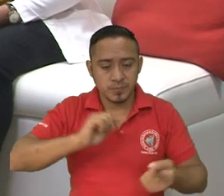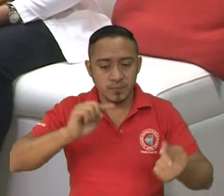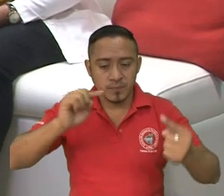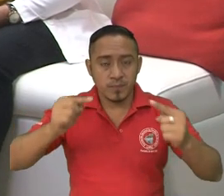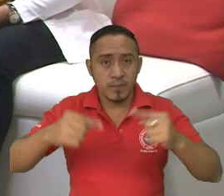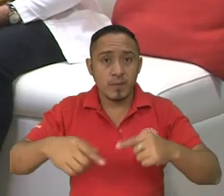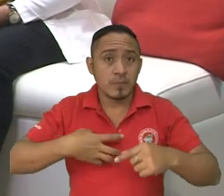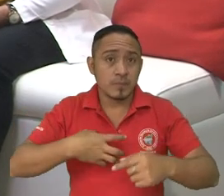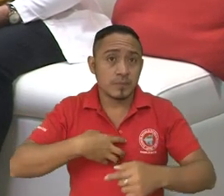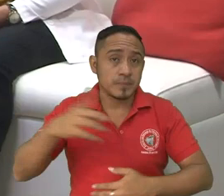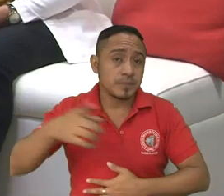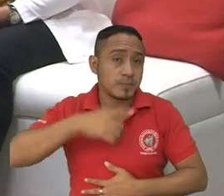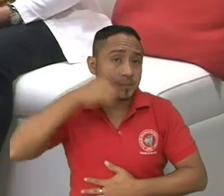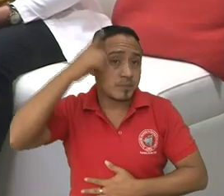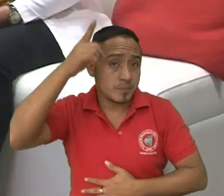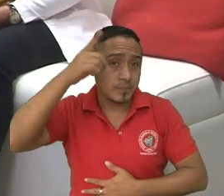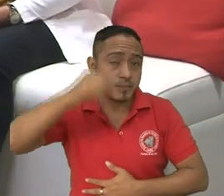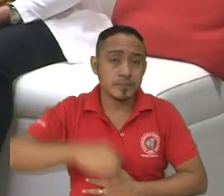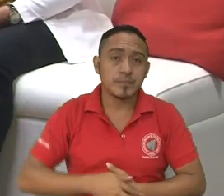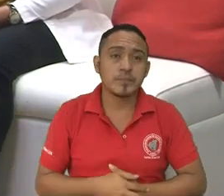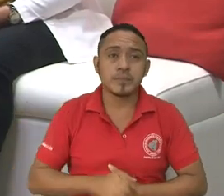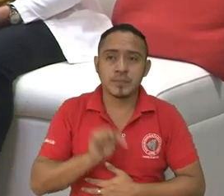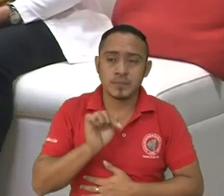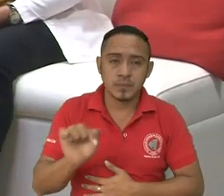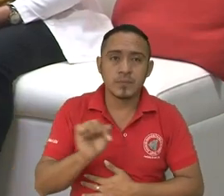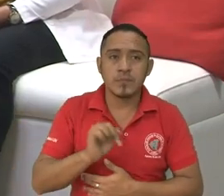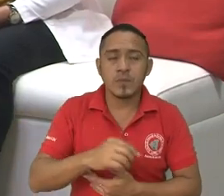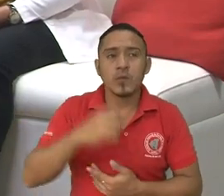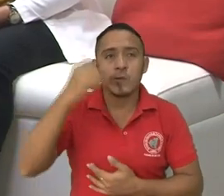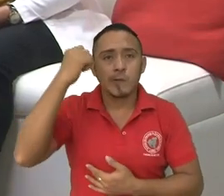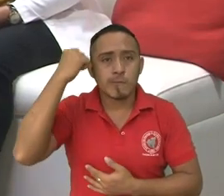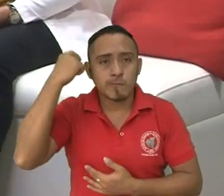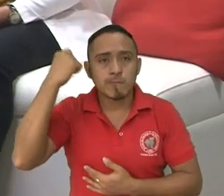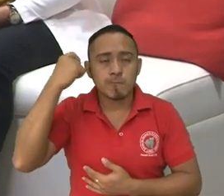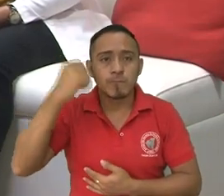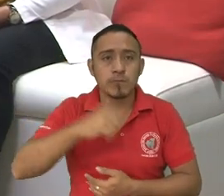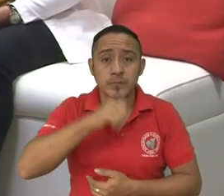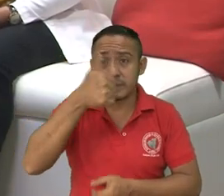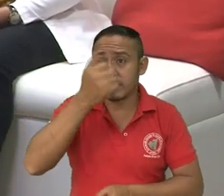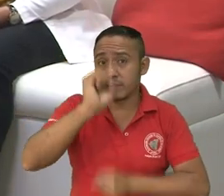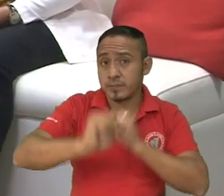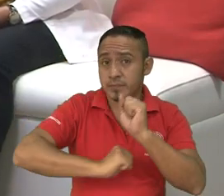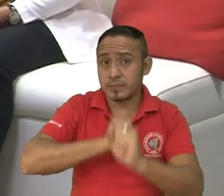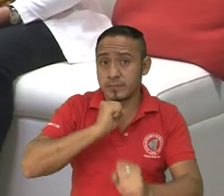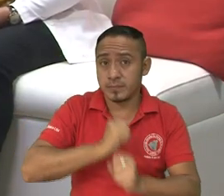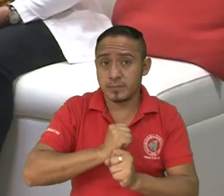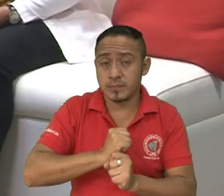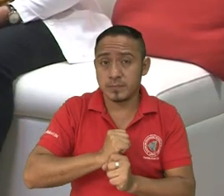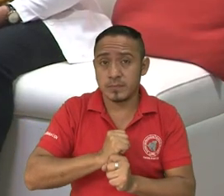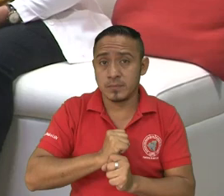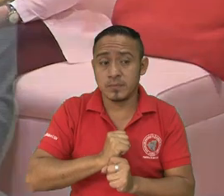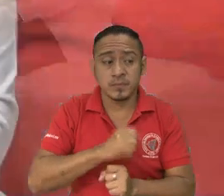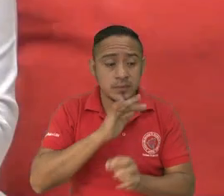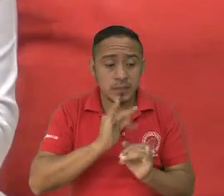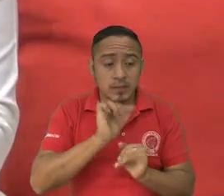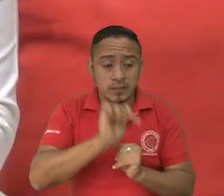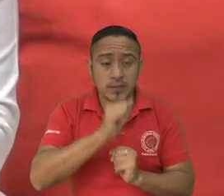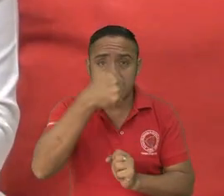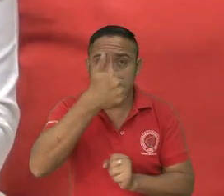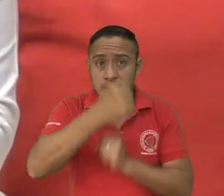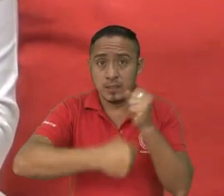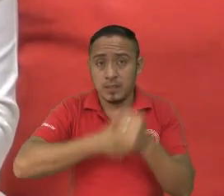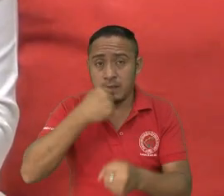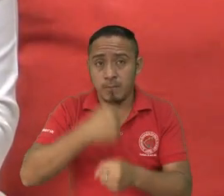crecimiento, desarrollándose a sí mismos, ellos van comprendiendo a la etapa de los 6 años. Desde los 6 años